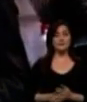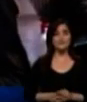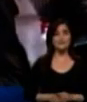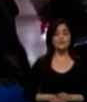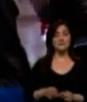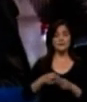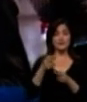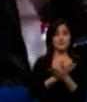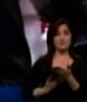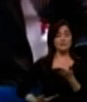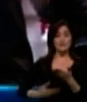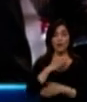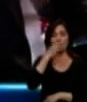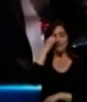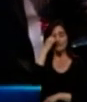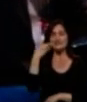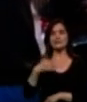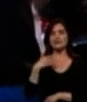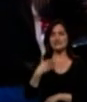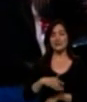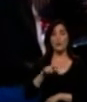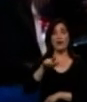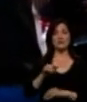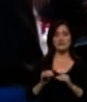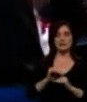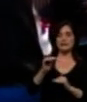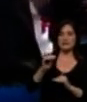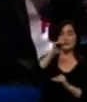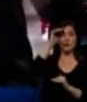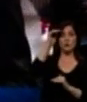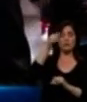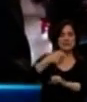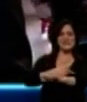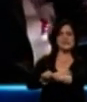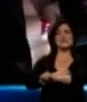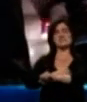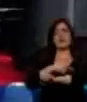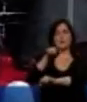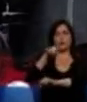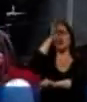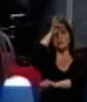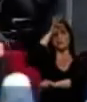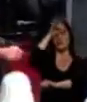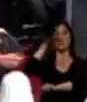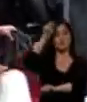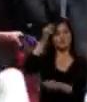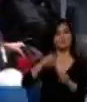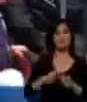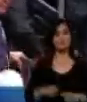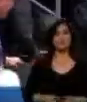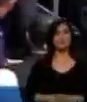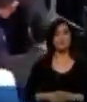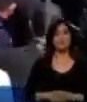El expresidente Rafael Correa Delgado fue ingresado en la tercera planta de este hospital, el Carlos Andrade Marín, ubicado en el norte de